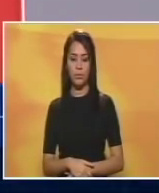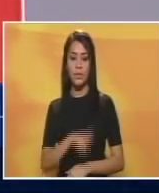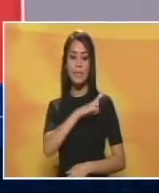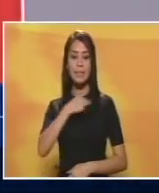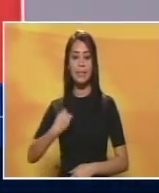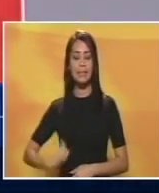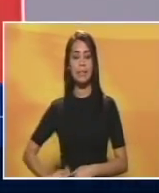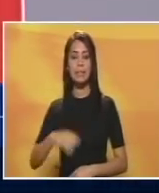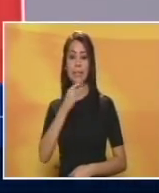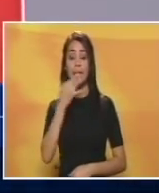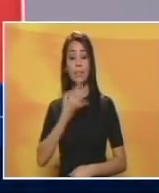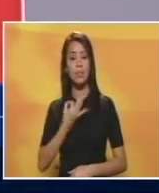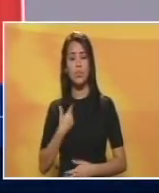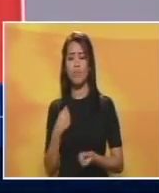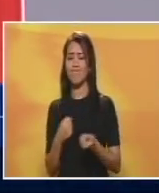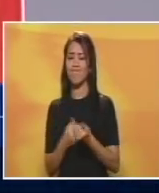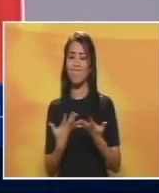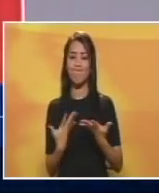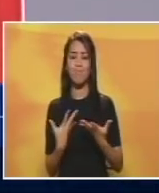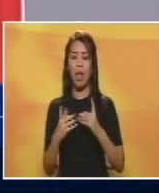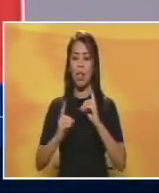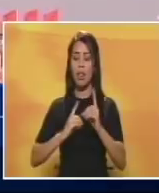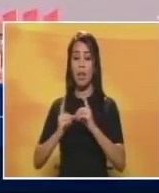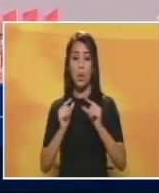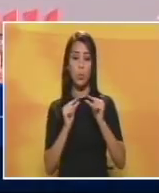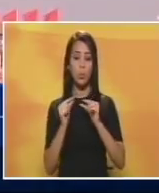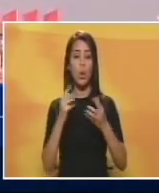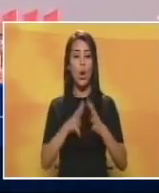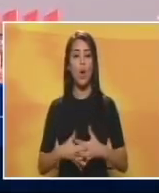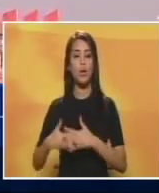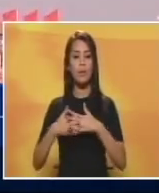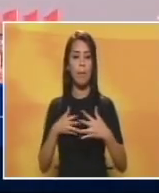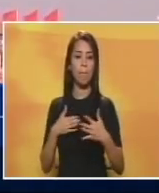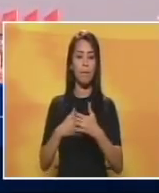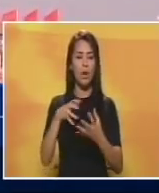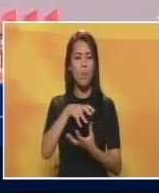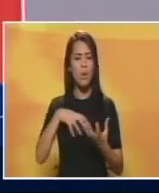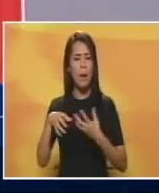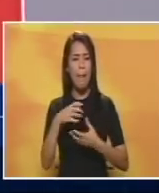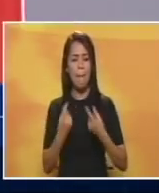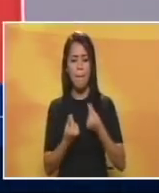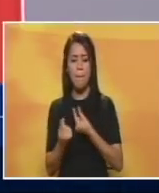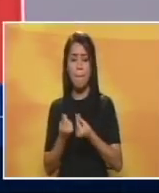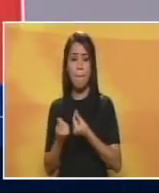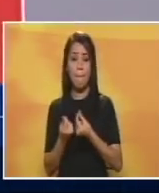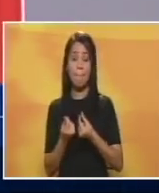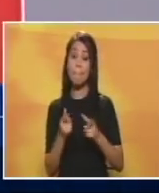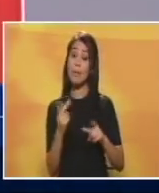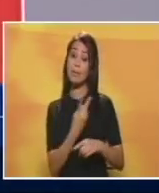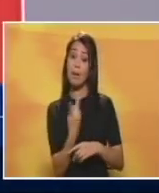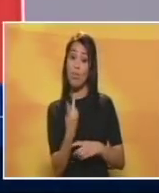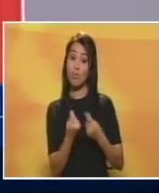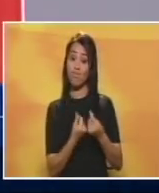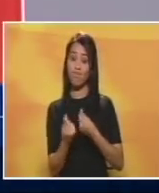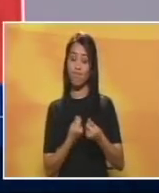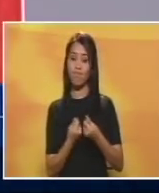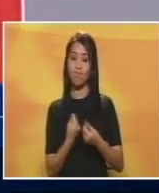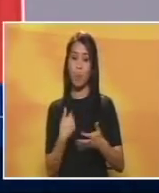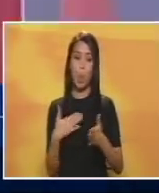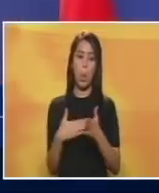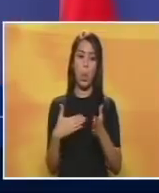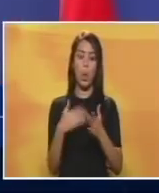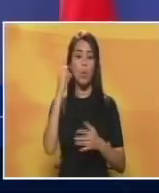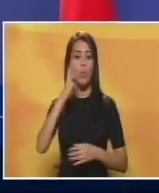China aseguró que no es posible mantener negociaciones con Estados Unidos para evitar una guerra comercial entre las dos economías debido a la